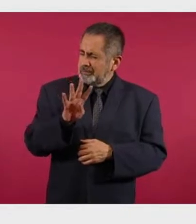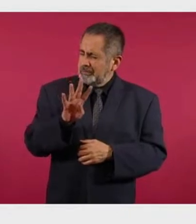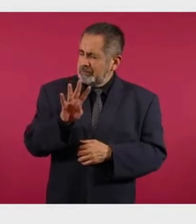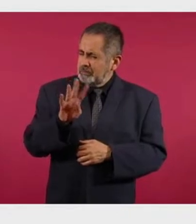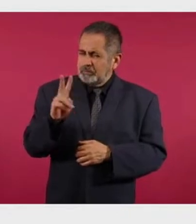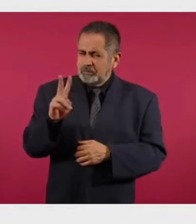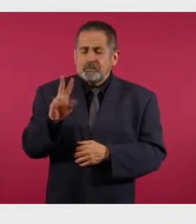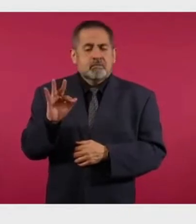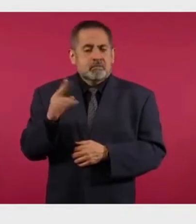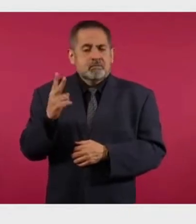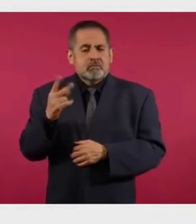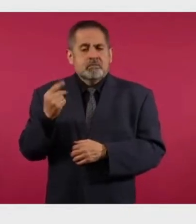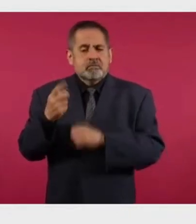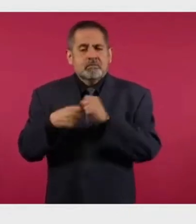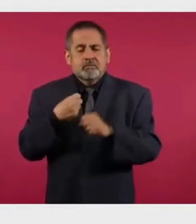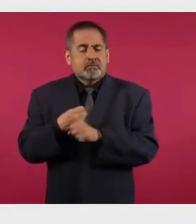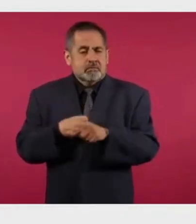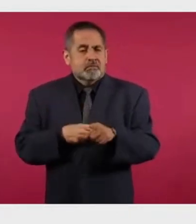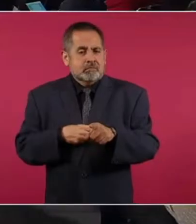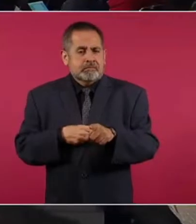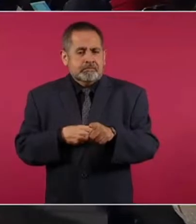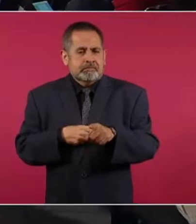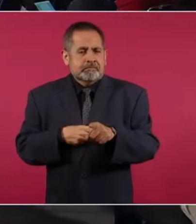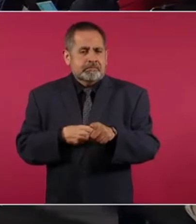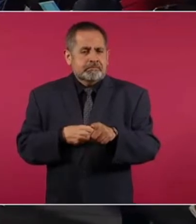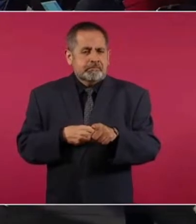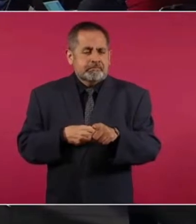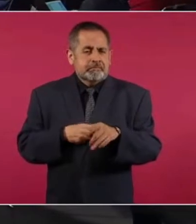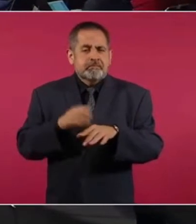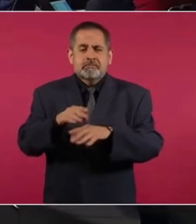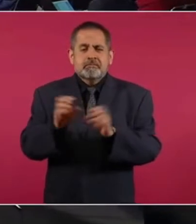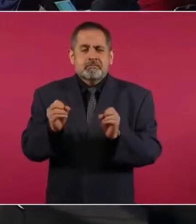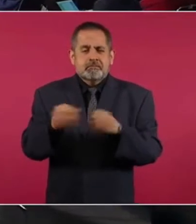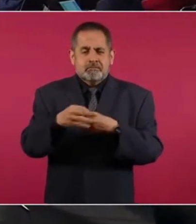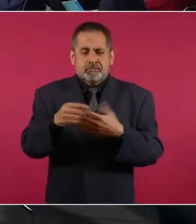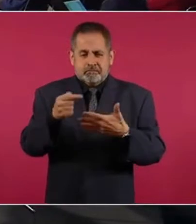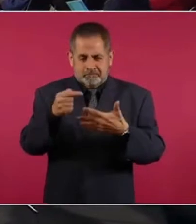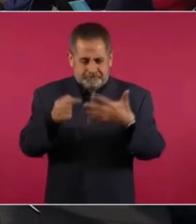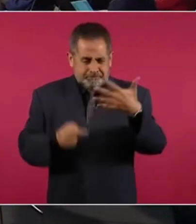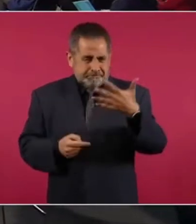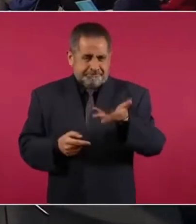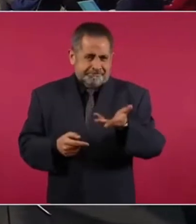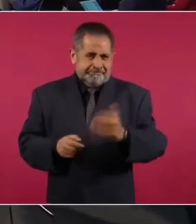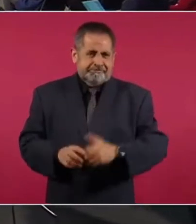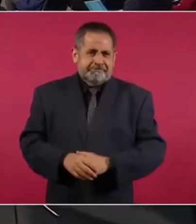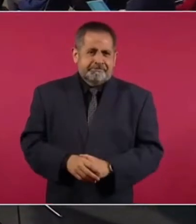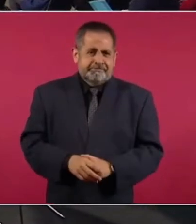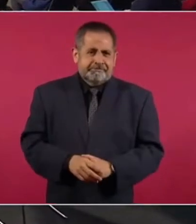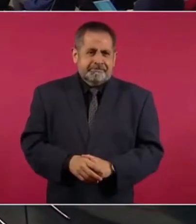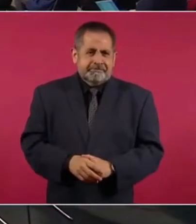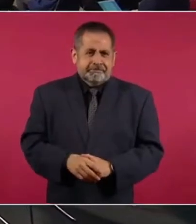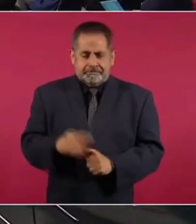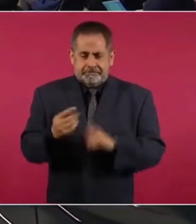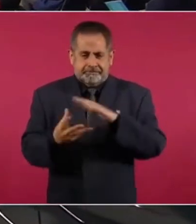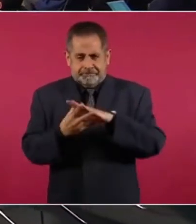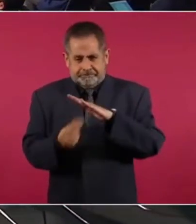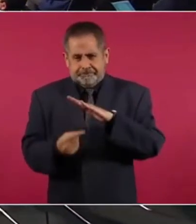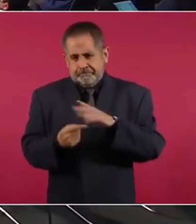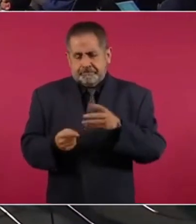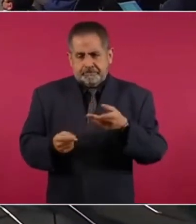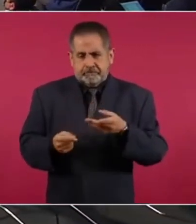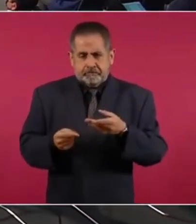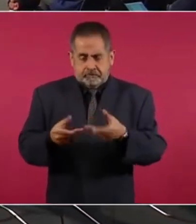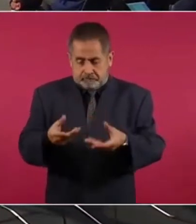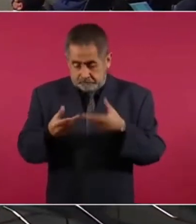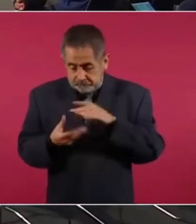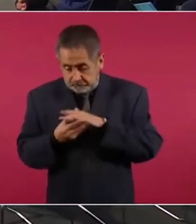42 años. Pon lo de los oficios. Esta es una copia porque regresé